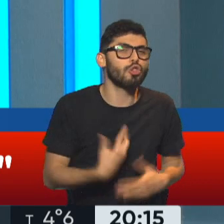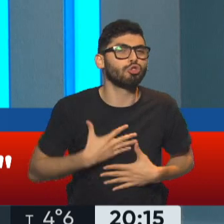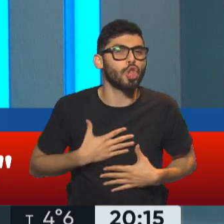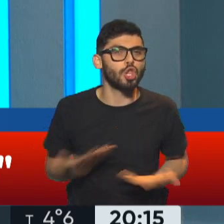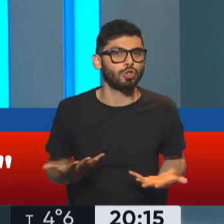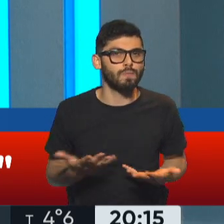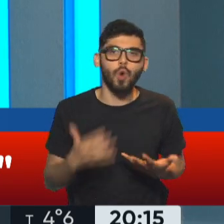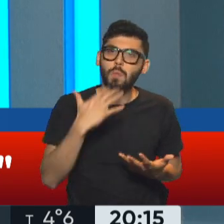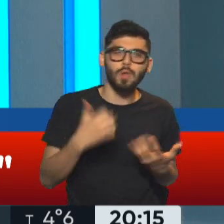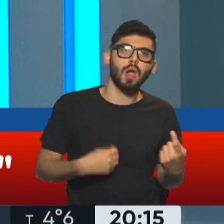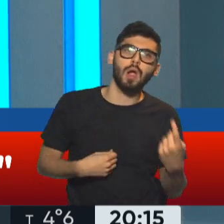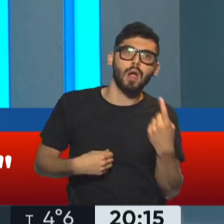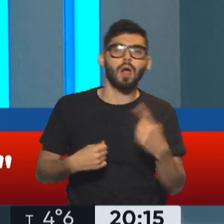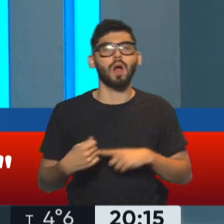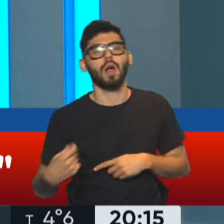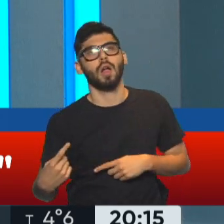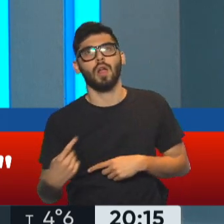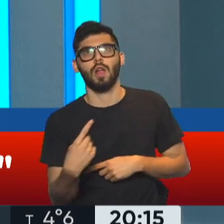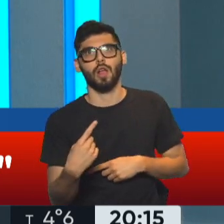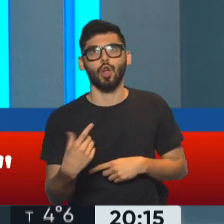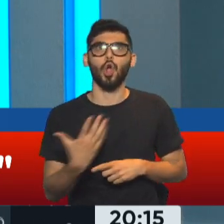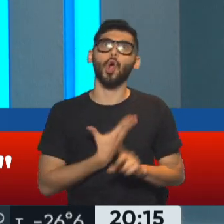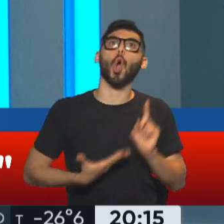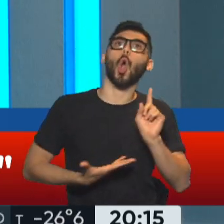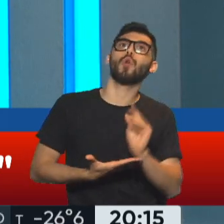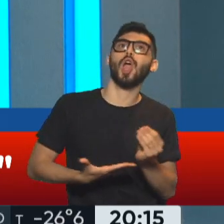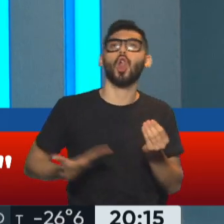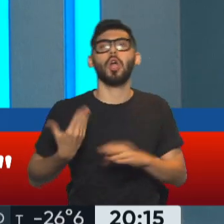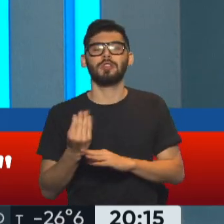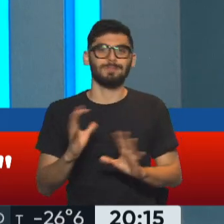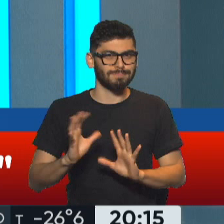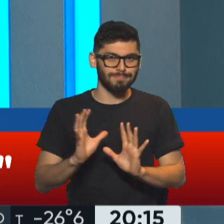de la oposición o del gobierno. Yo creo que